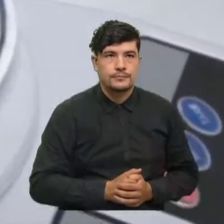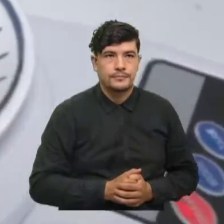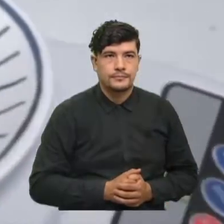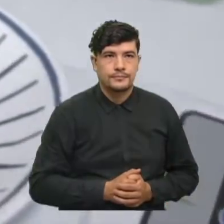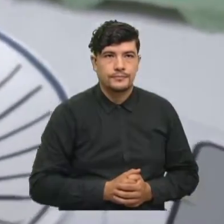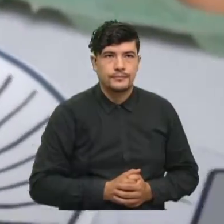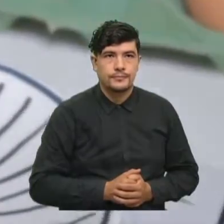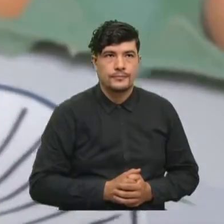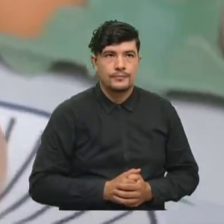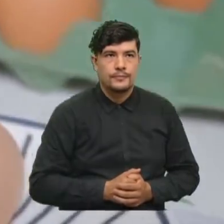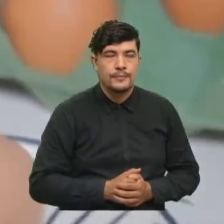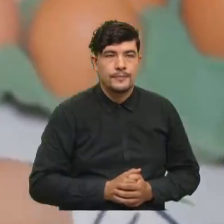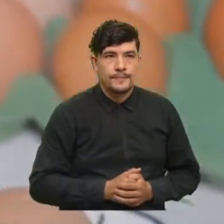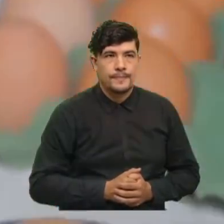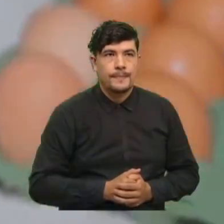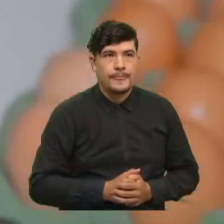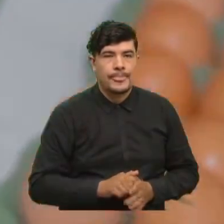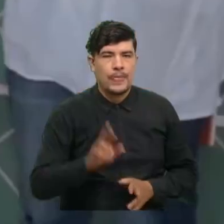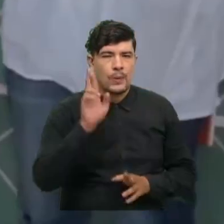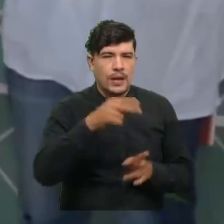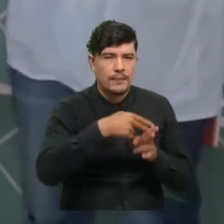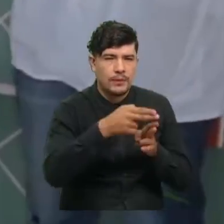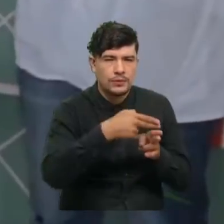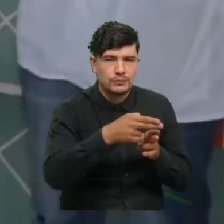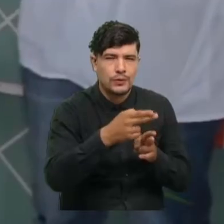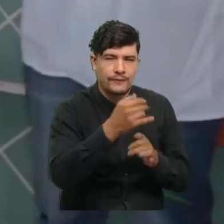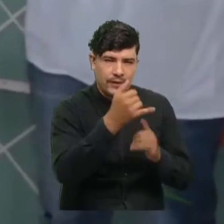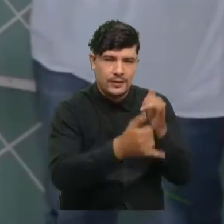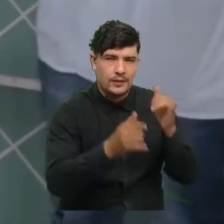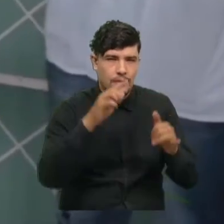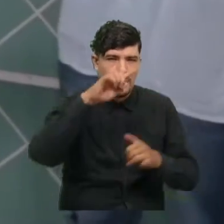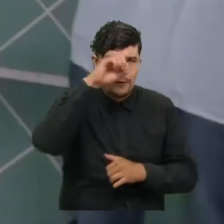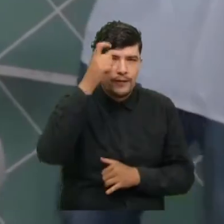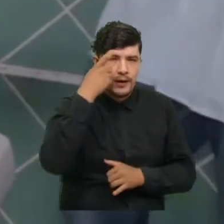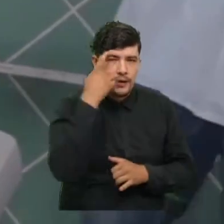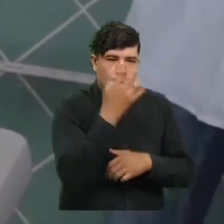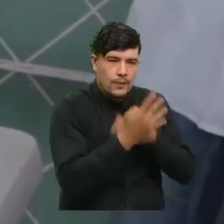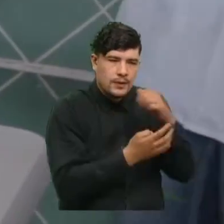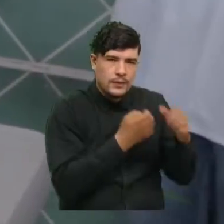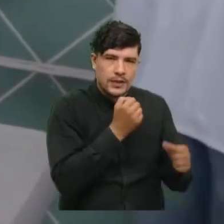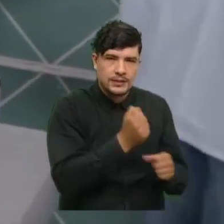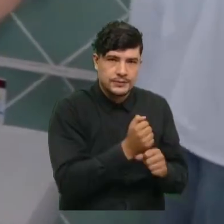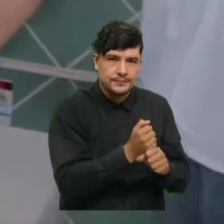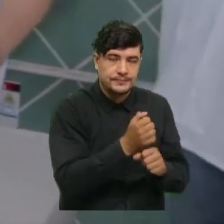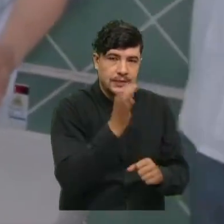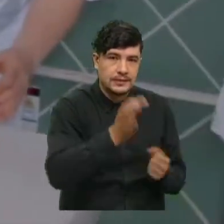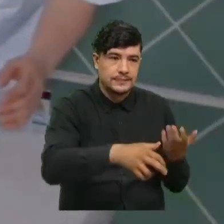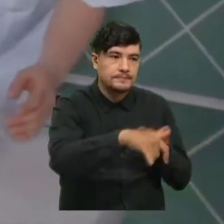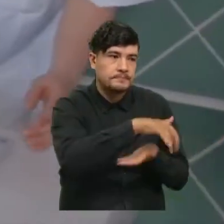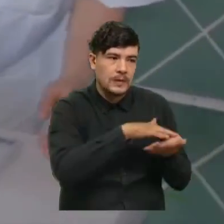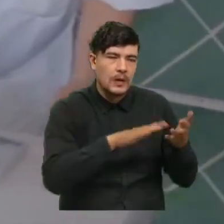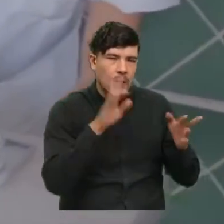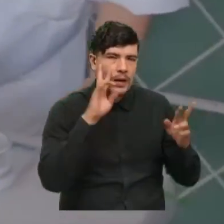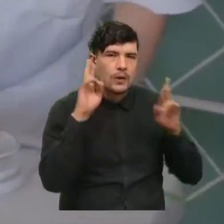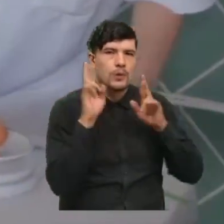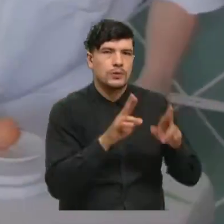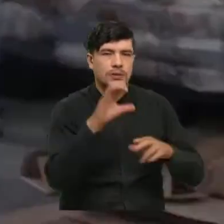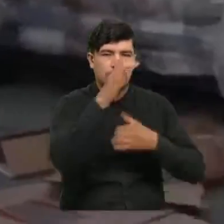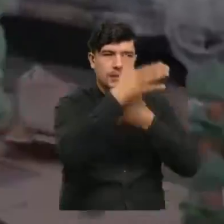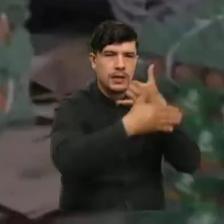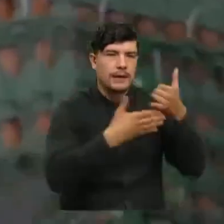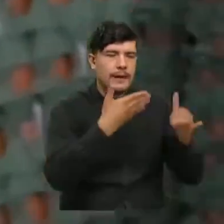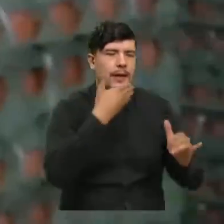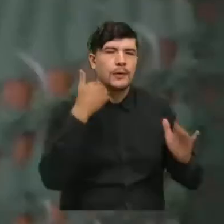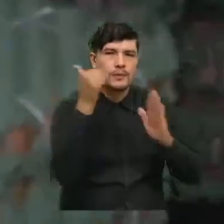país porque podemos demostrar que las cosas cuando se quieren cuando hay amor hay voluntad y sobre todo por los nuestros niños de santander ahí vamos a entregar